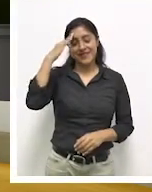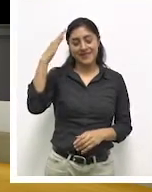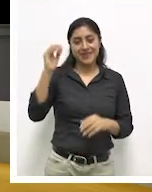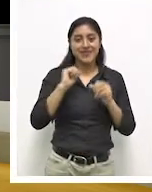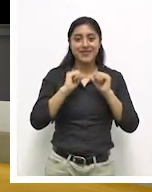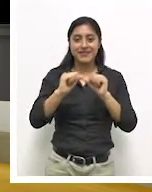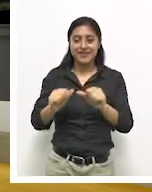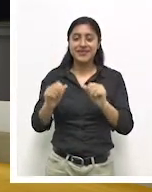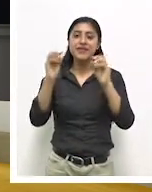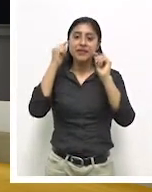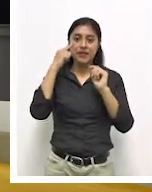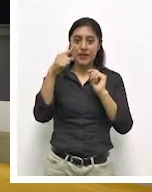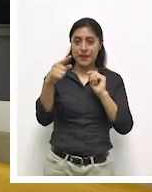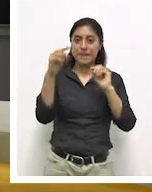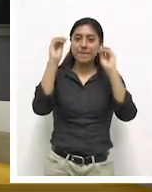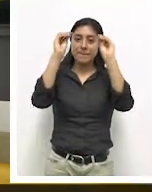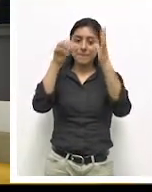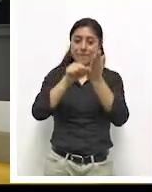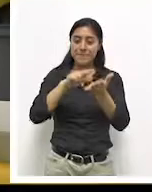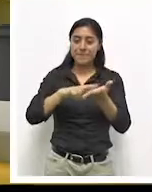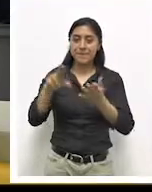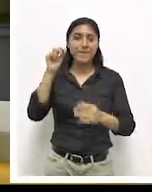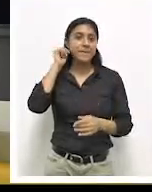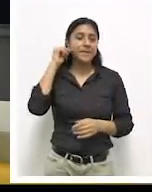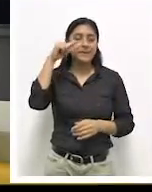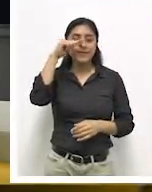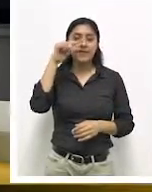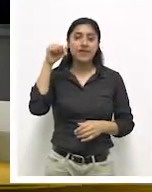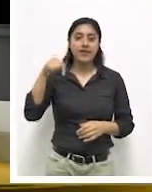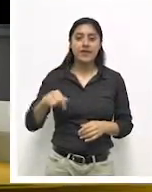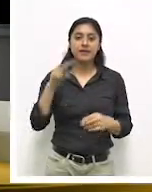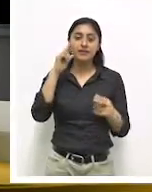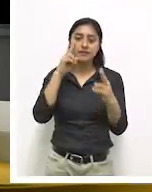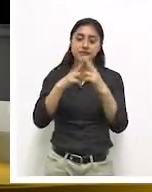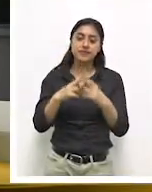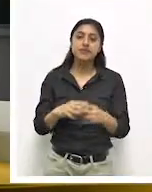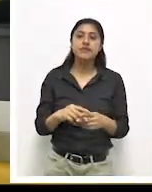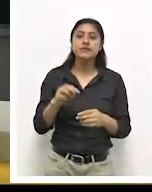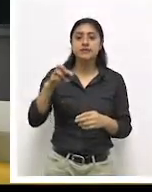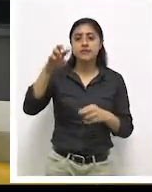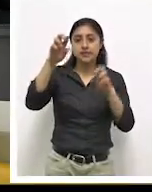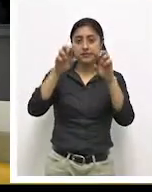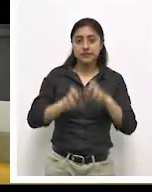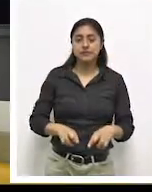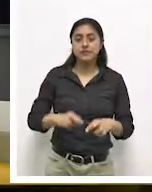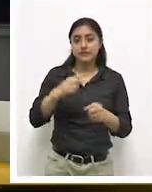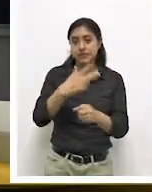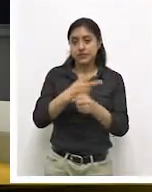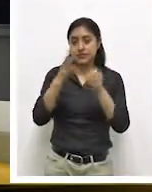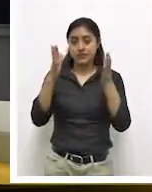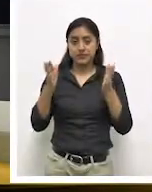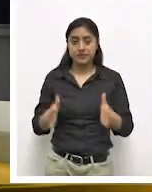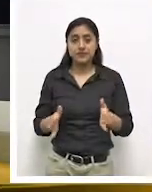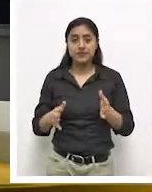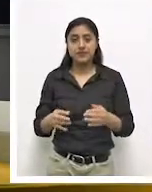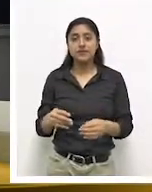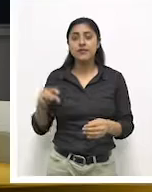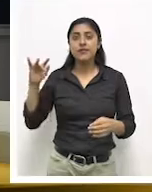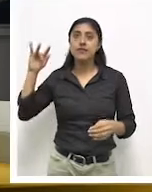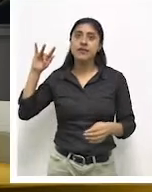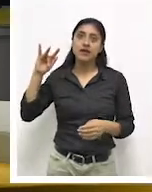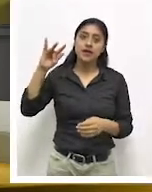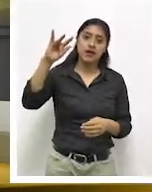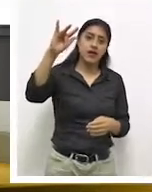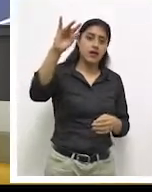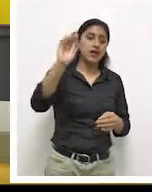Gracias por seguir en sintonía de InforENAP GT. Hoy conoceremos la historia de un migrante guatemalteco que desde los 11 años inició